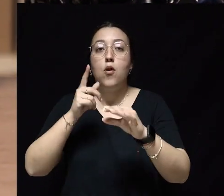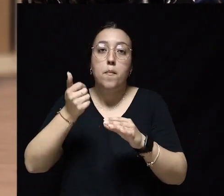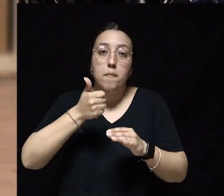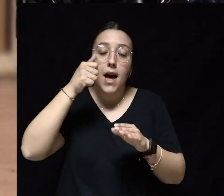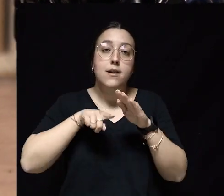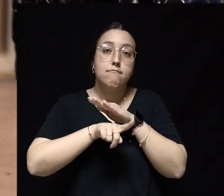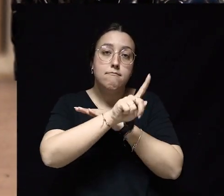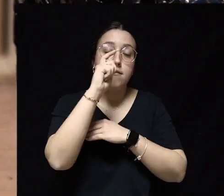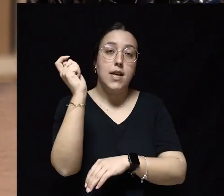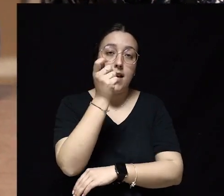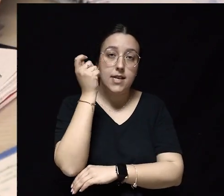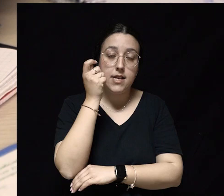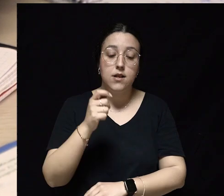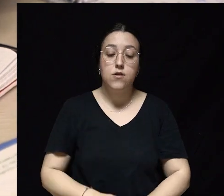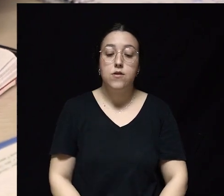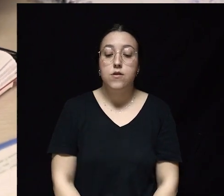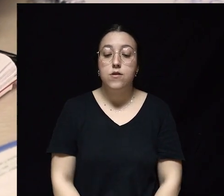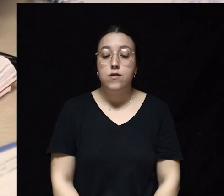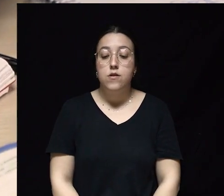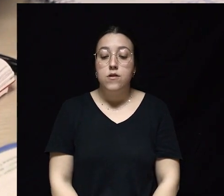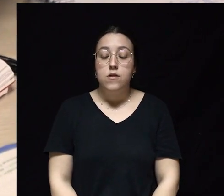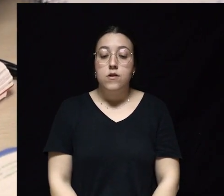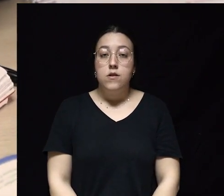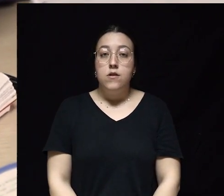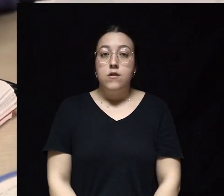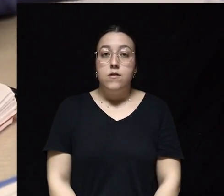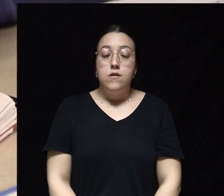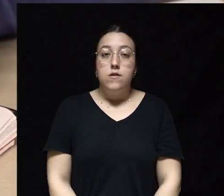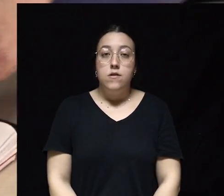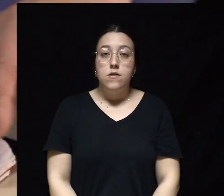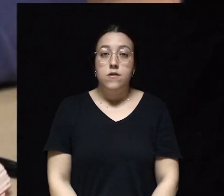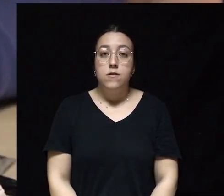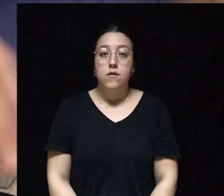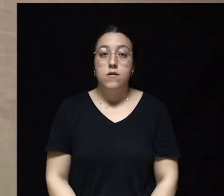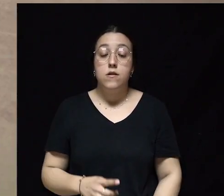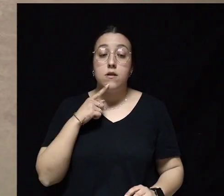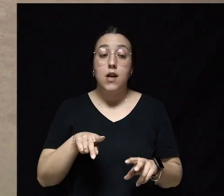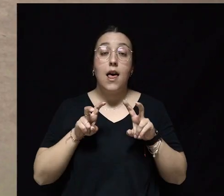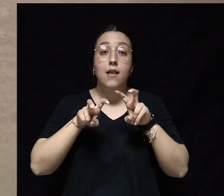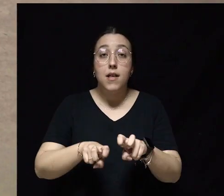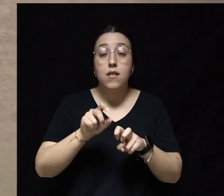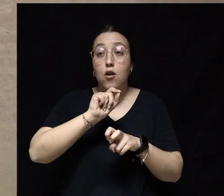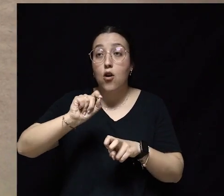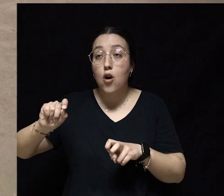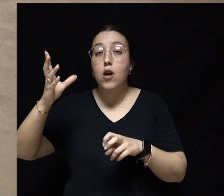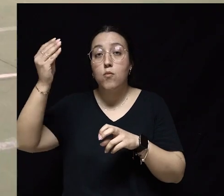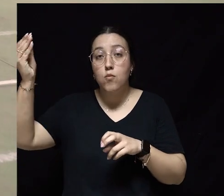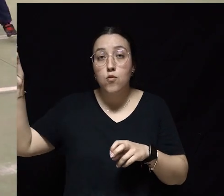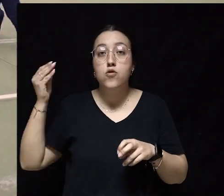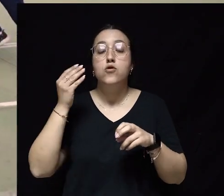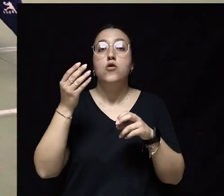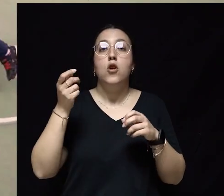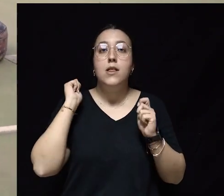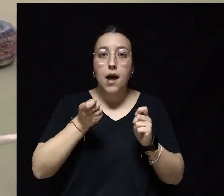enlenteciendo desde 2015. Una verdadera discordancia la no continuidad de este ratio positivo.